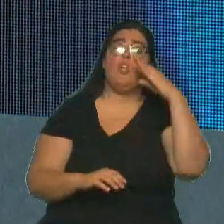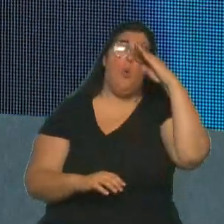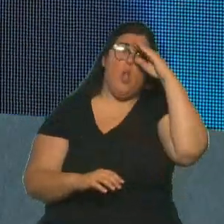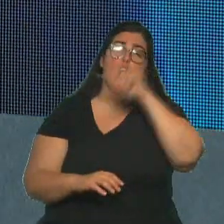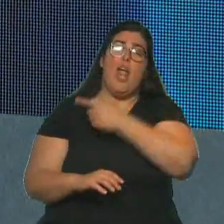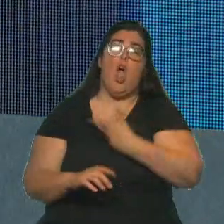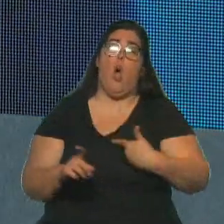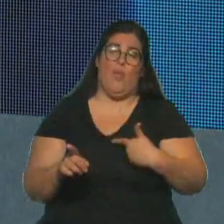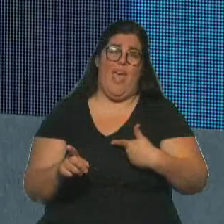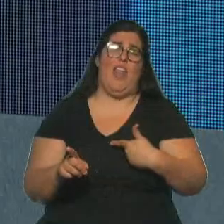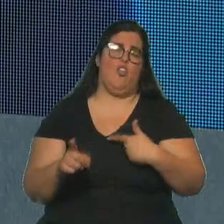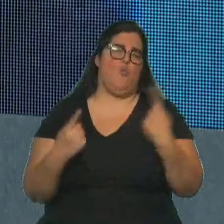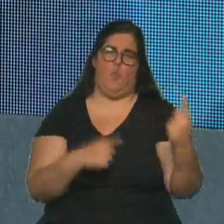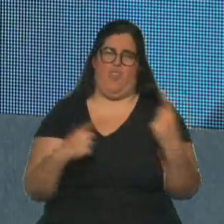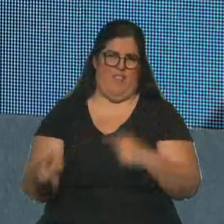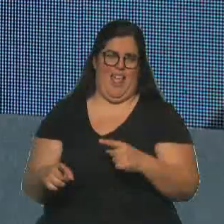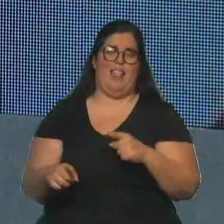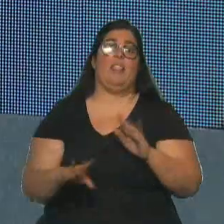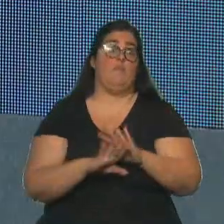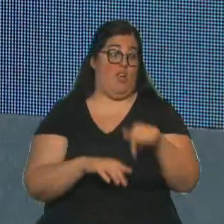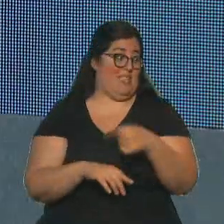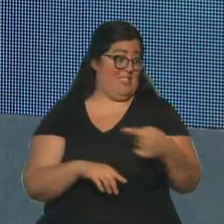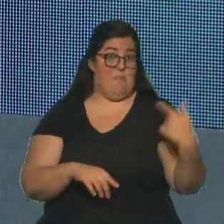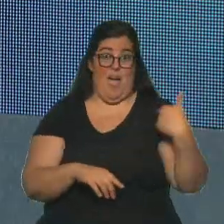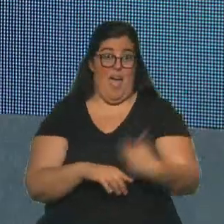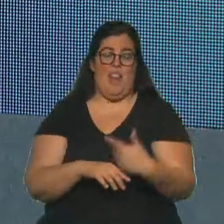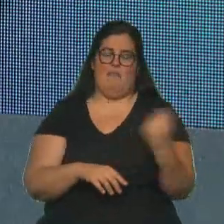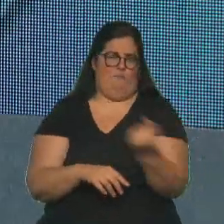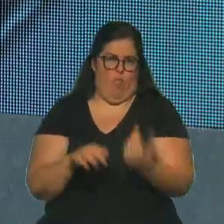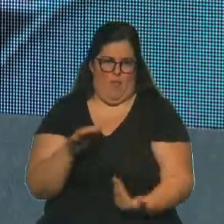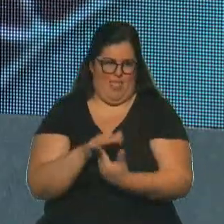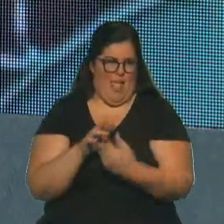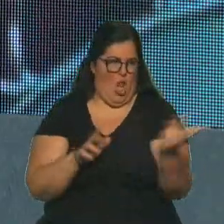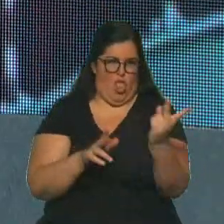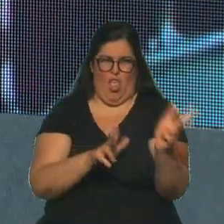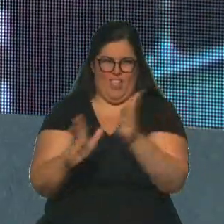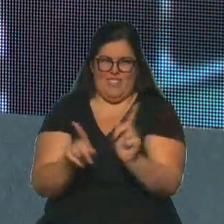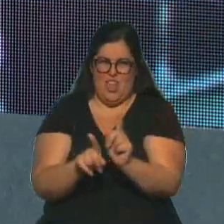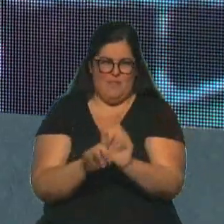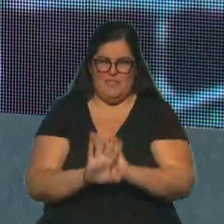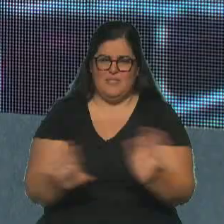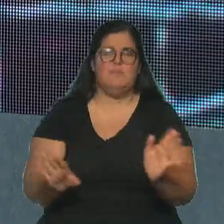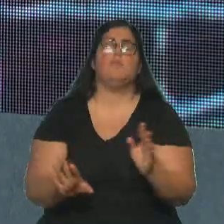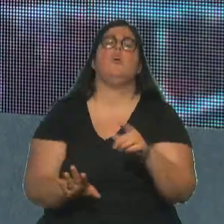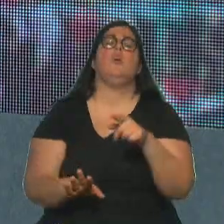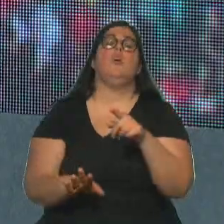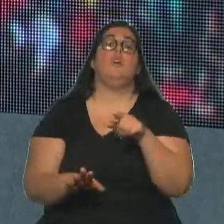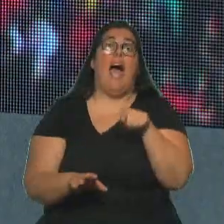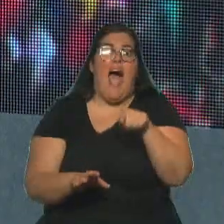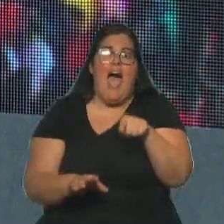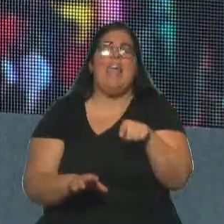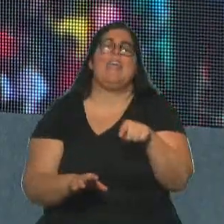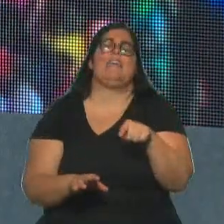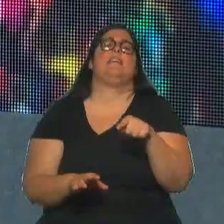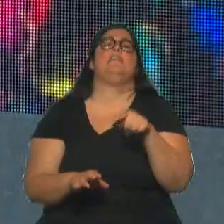semana fundamental, como decía Leticia, como decías vos, Pablo, porque también ahí es donde se